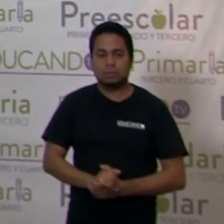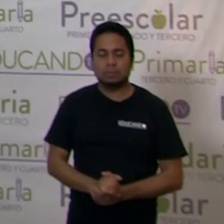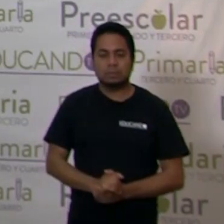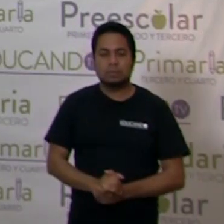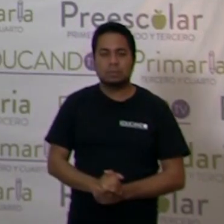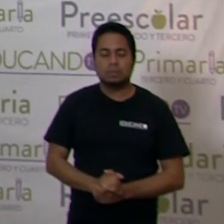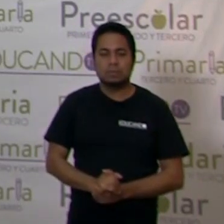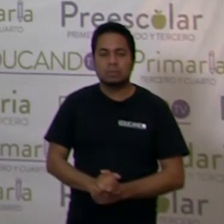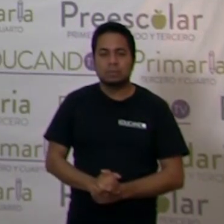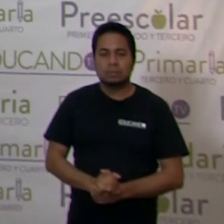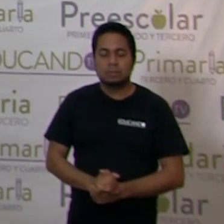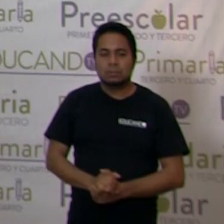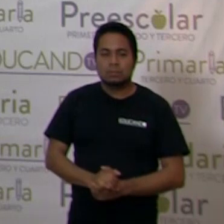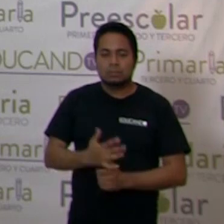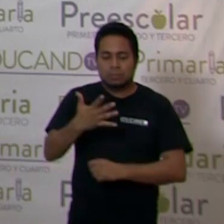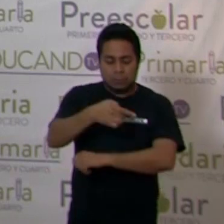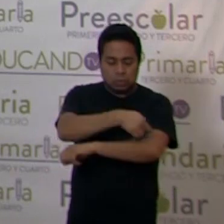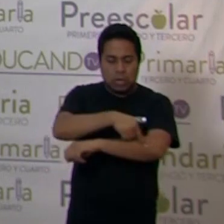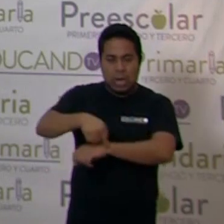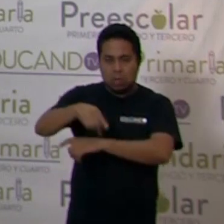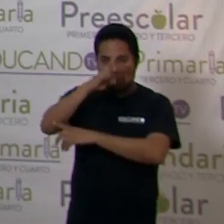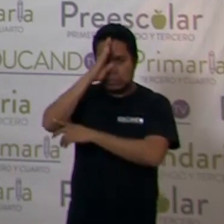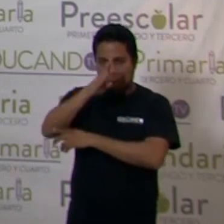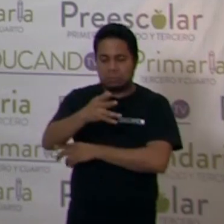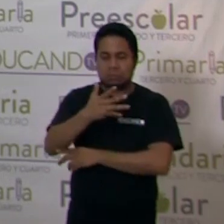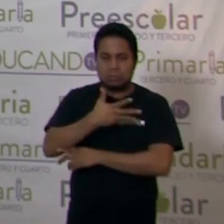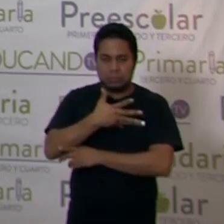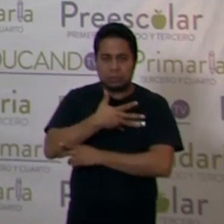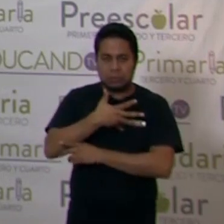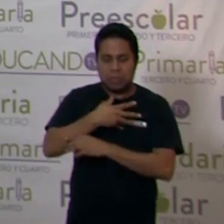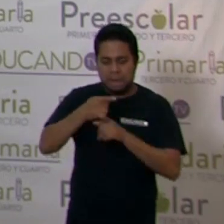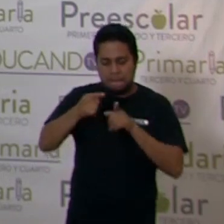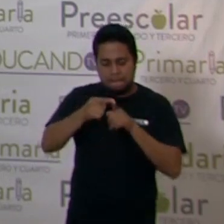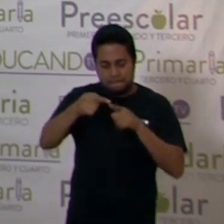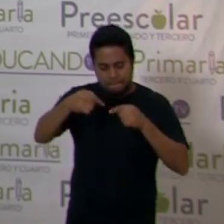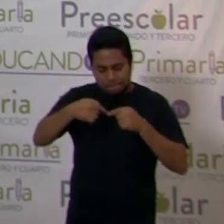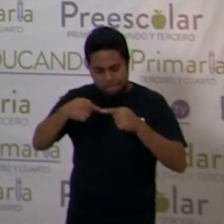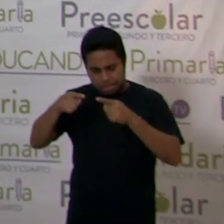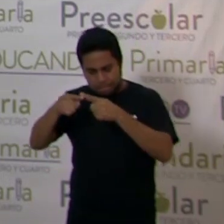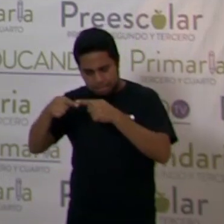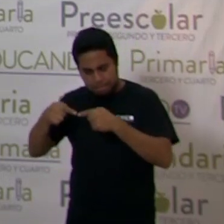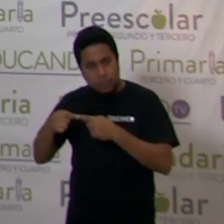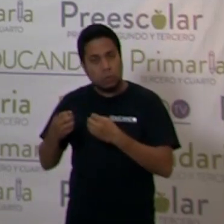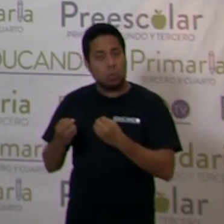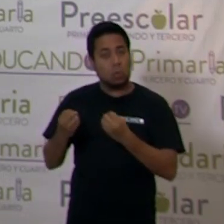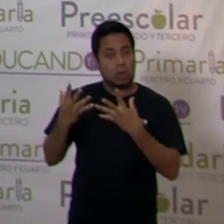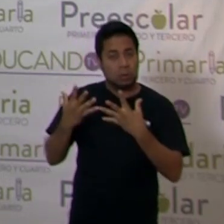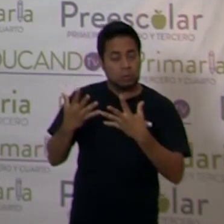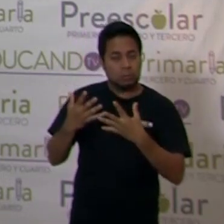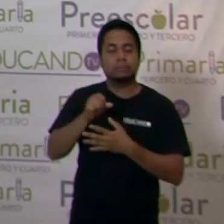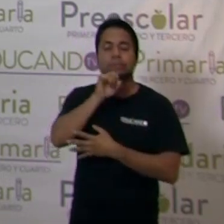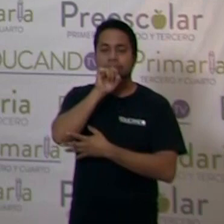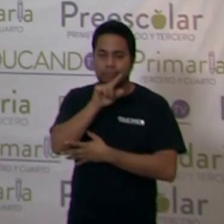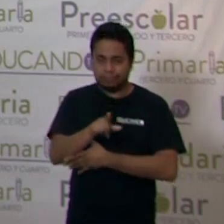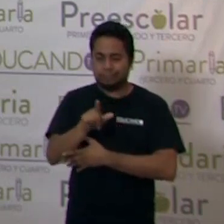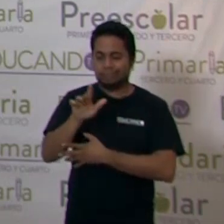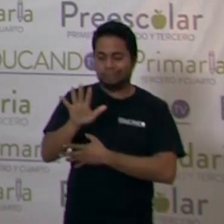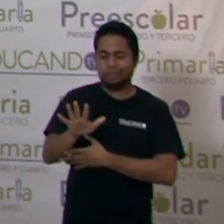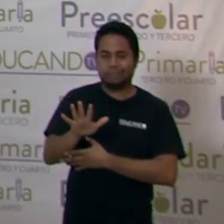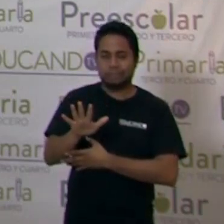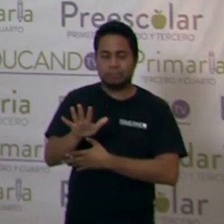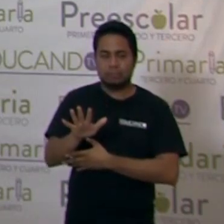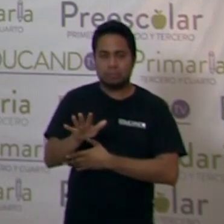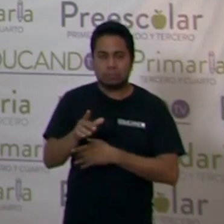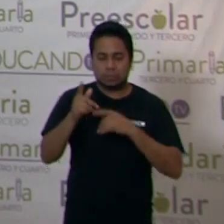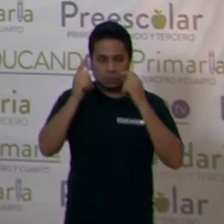rectos rectos Cuántos vértices también Tienen cinco aunque